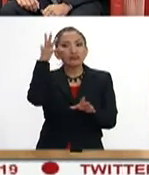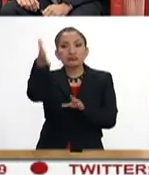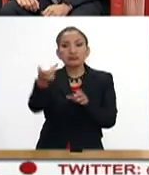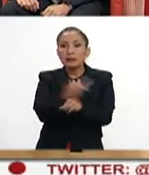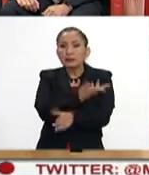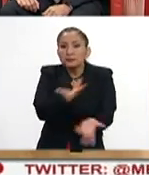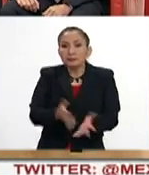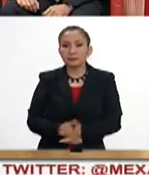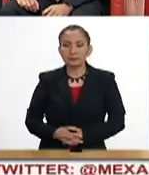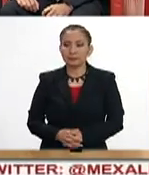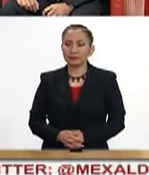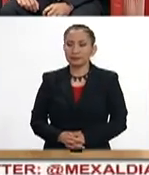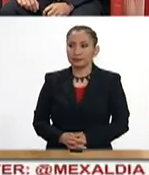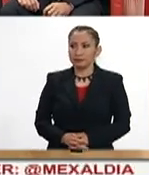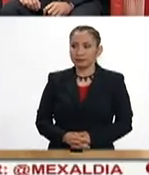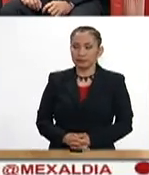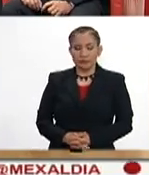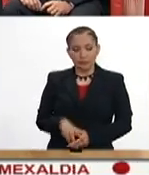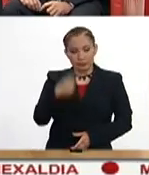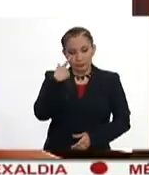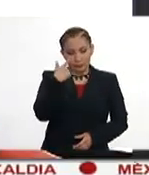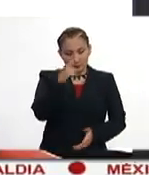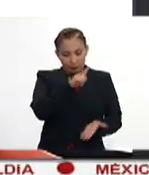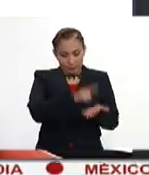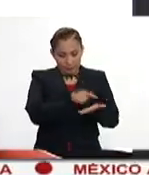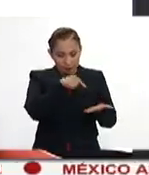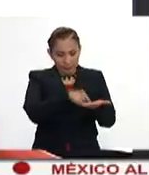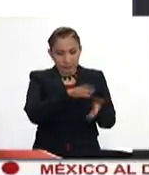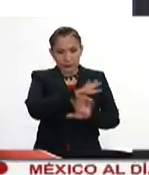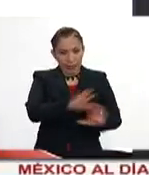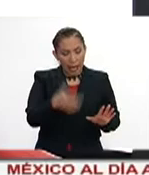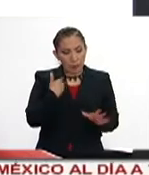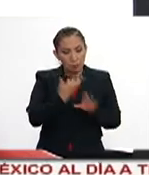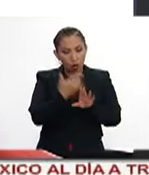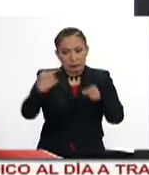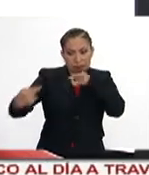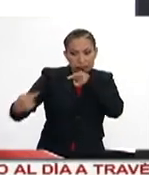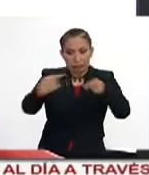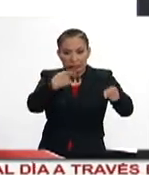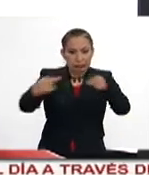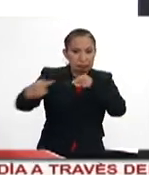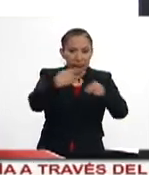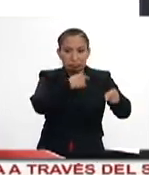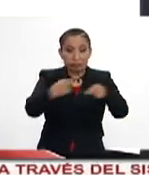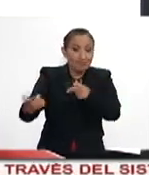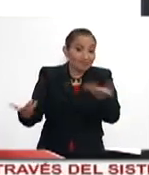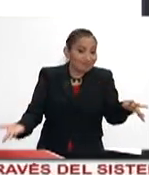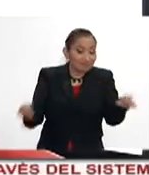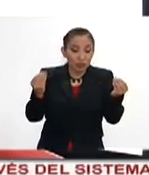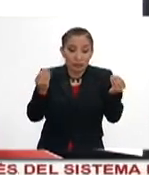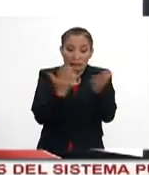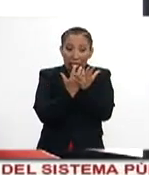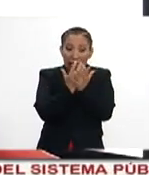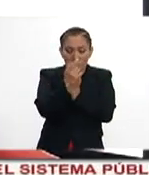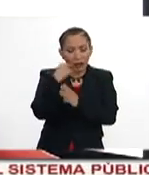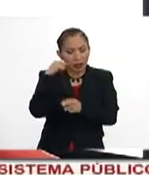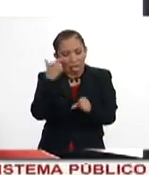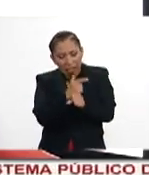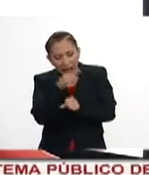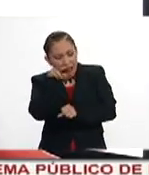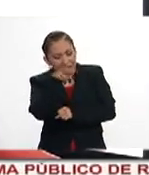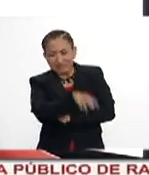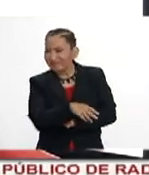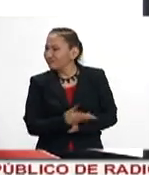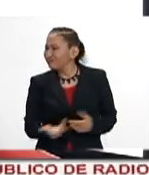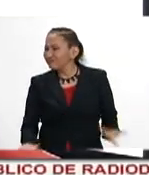implicaciones exactas? Bueno, la ley ya está siendo muy controversial porque la están considerando